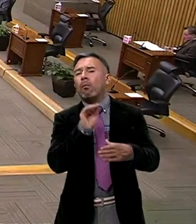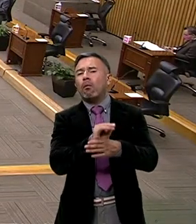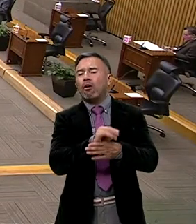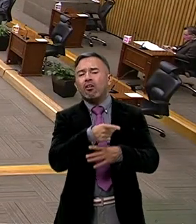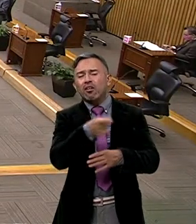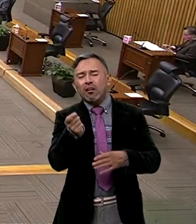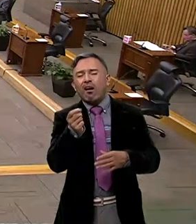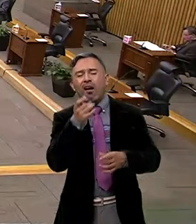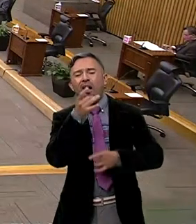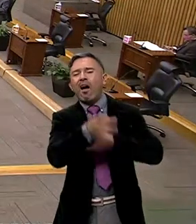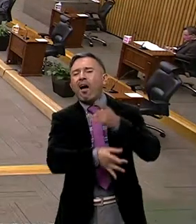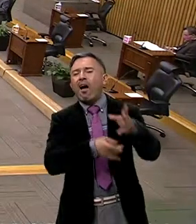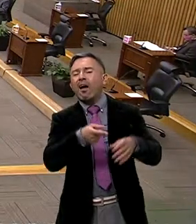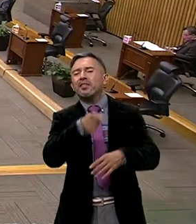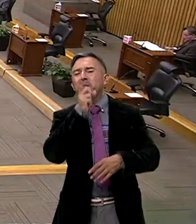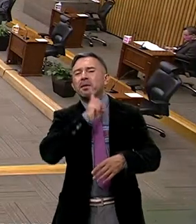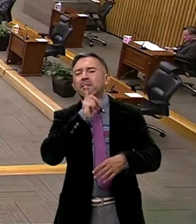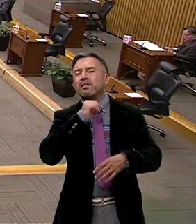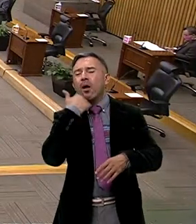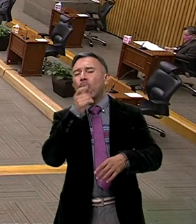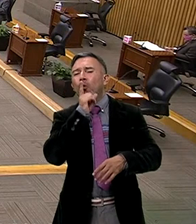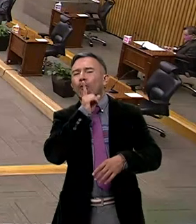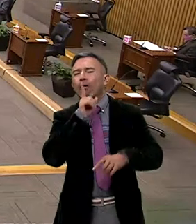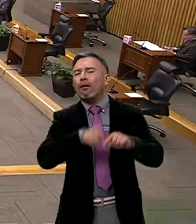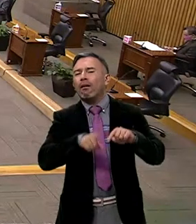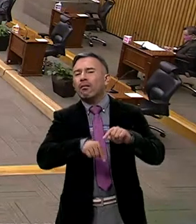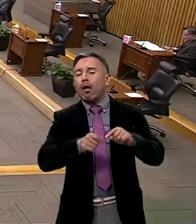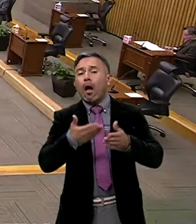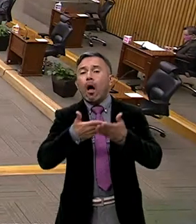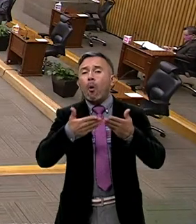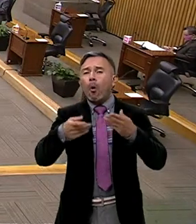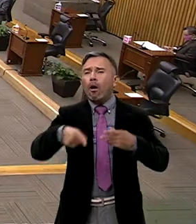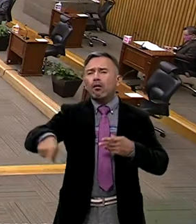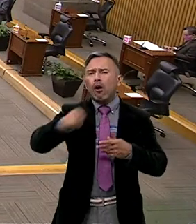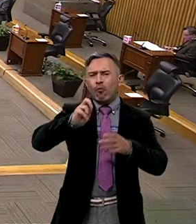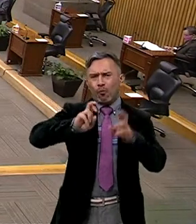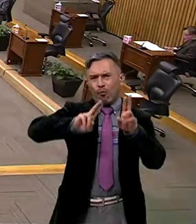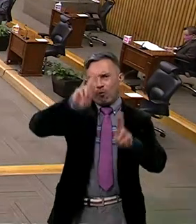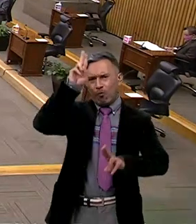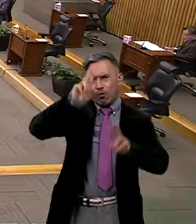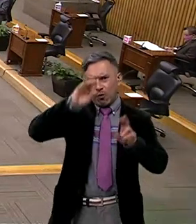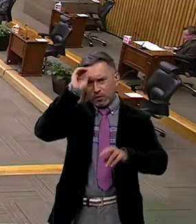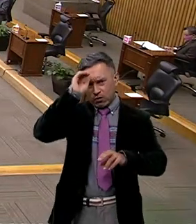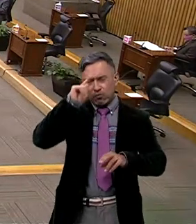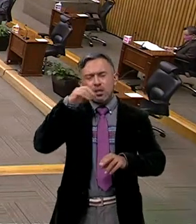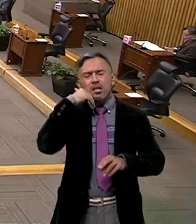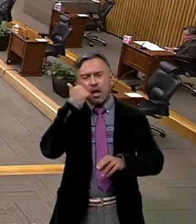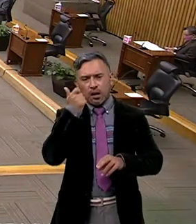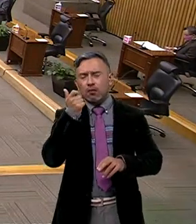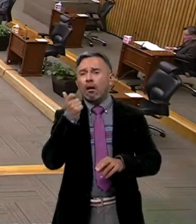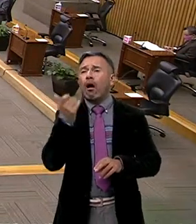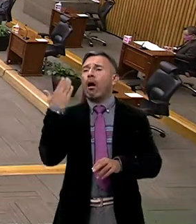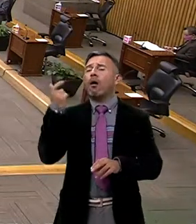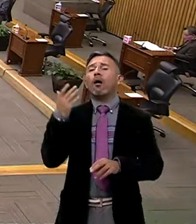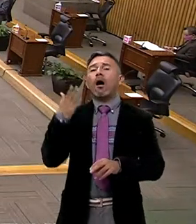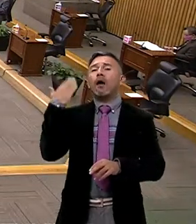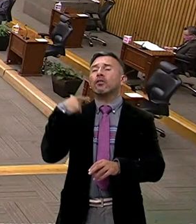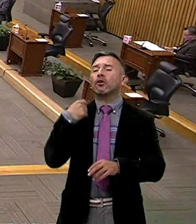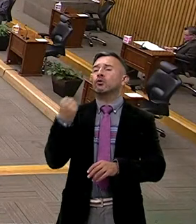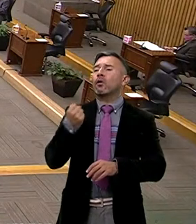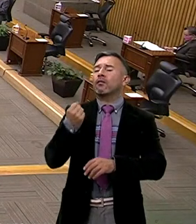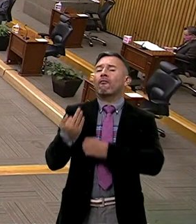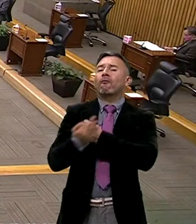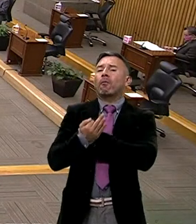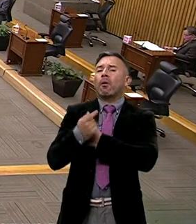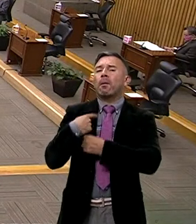a estos mismos actores que replican con sus clientes en decirle que regresen sus privilegios a todos